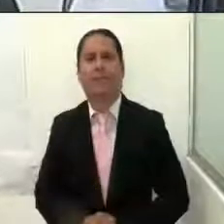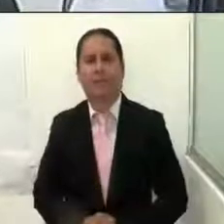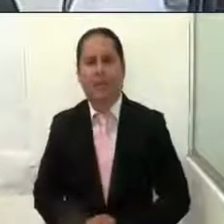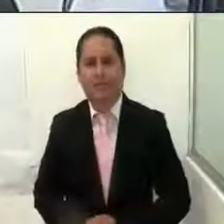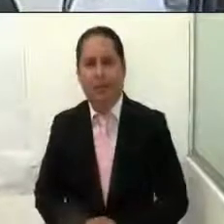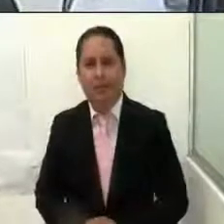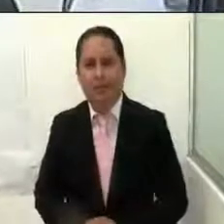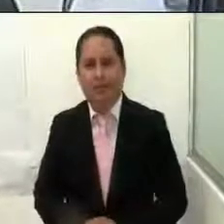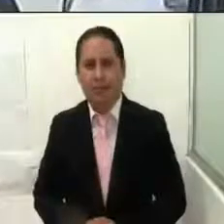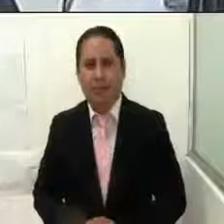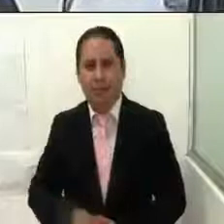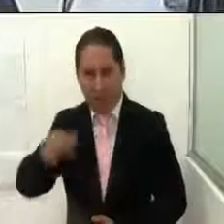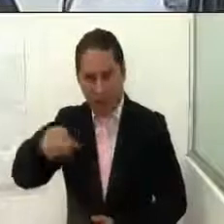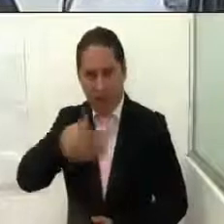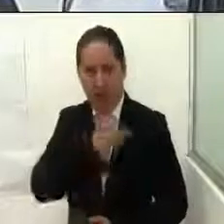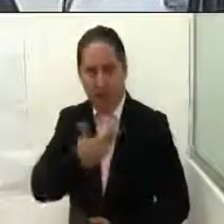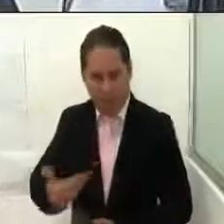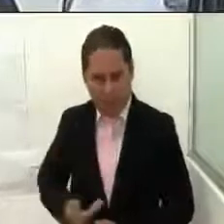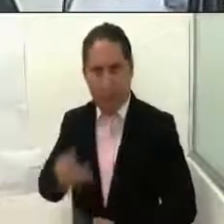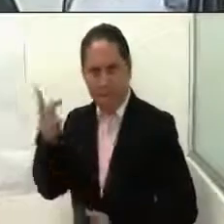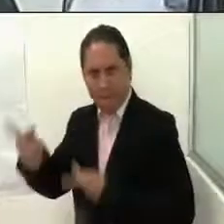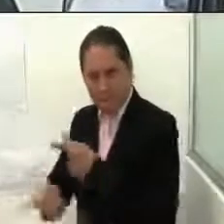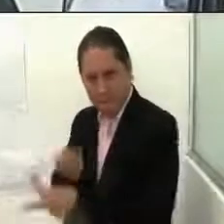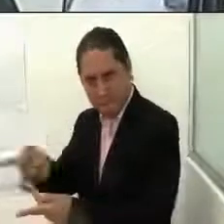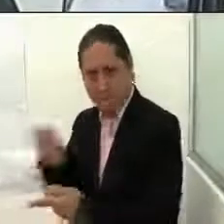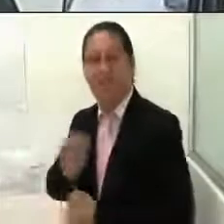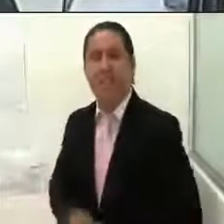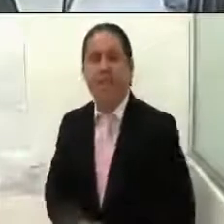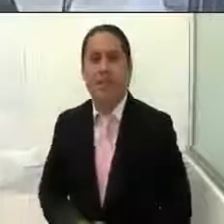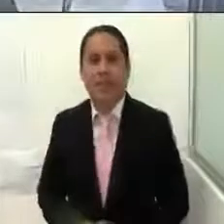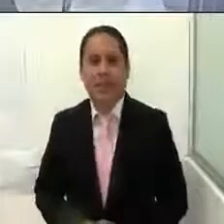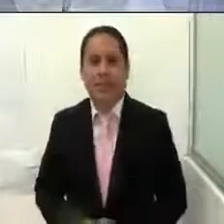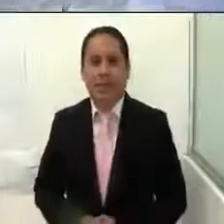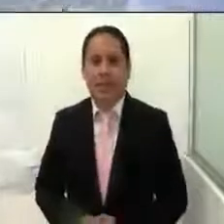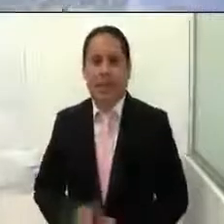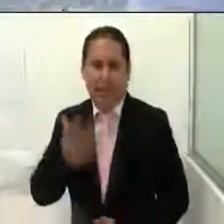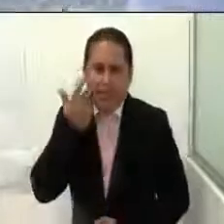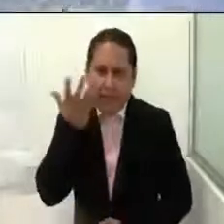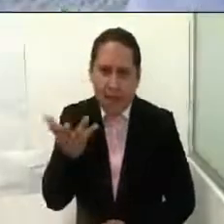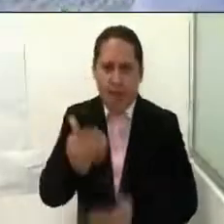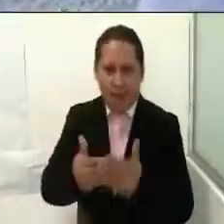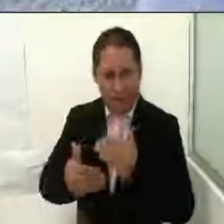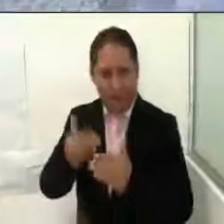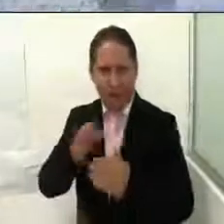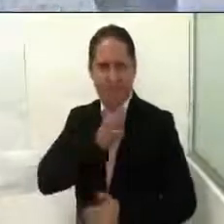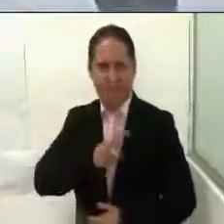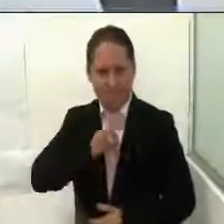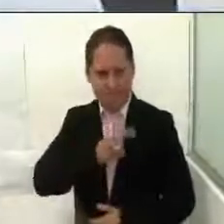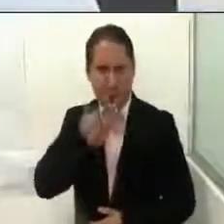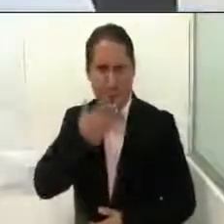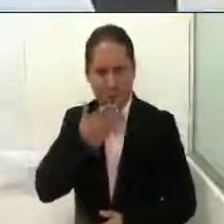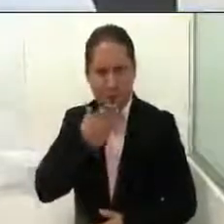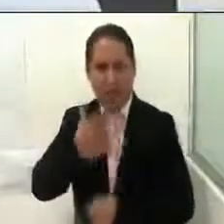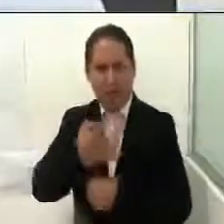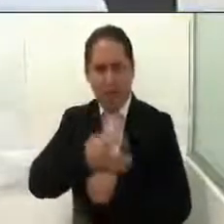esta presidencia formular a su pregunta pero antes quisiera felicitarlo por su comparecencia más